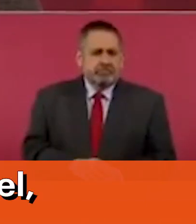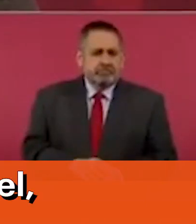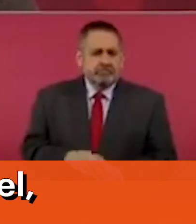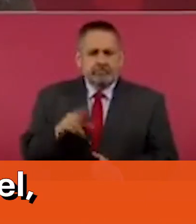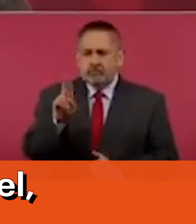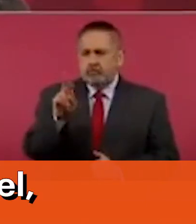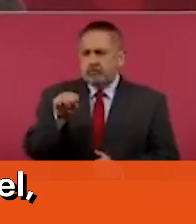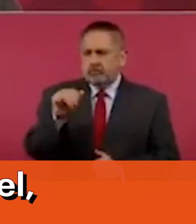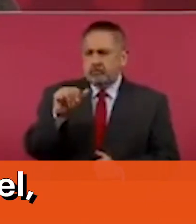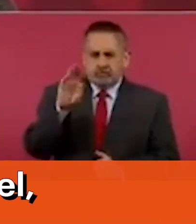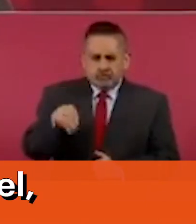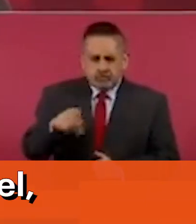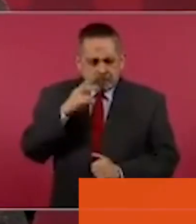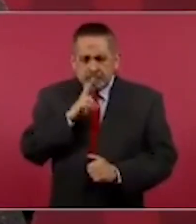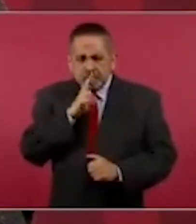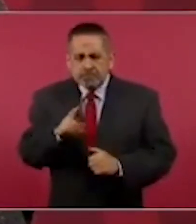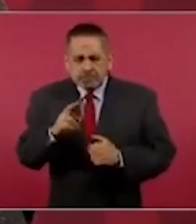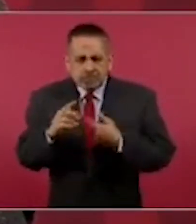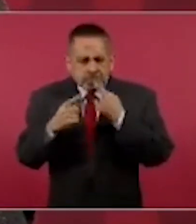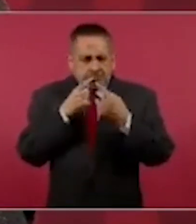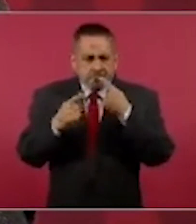que la UNAM resuelva,